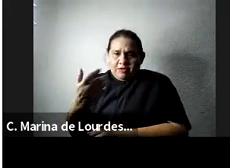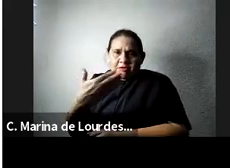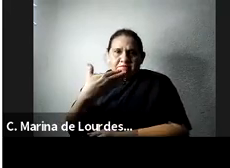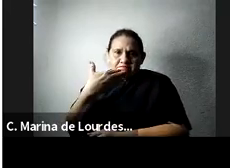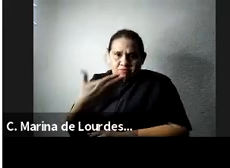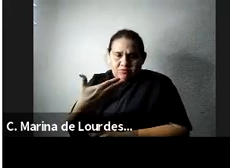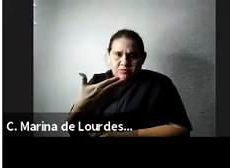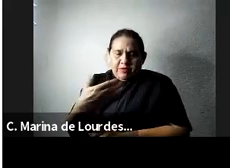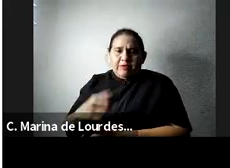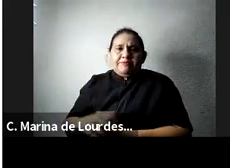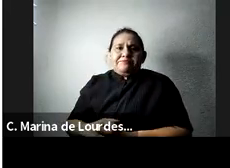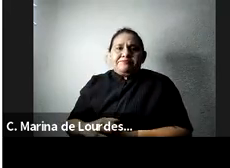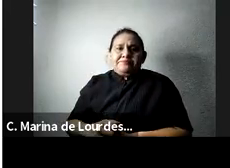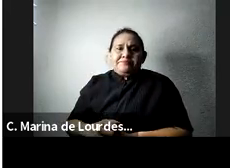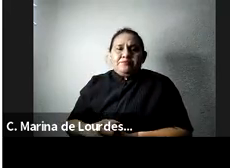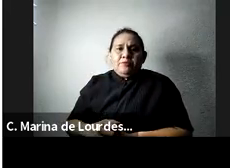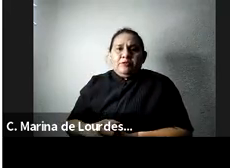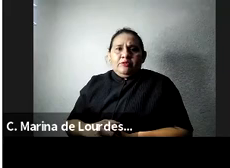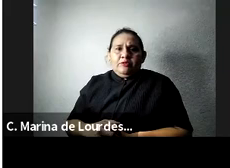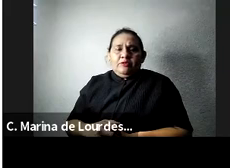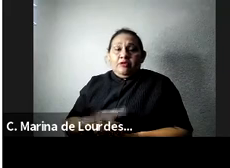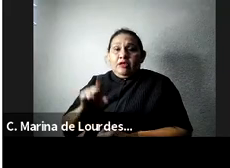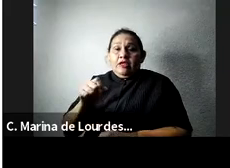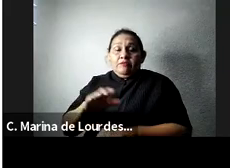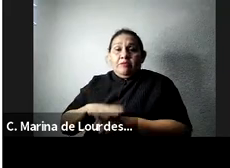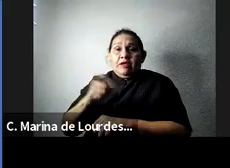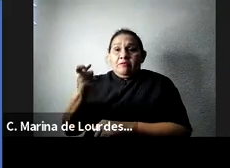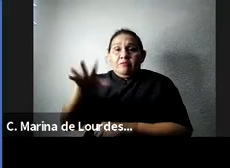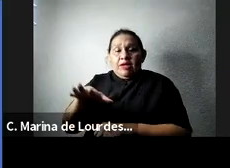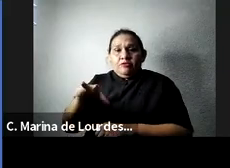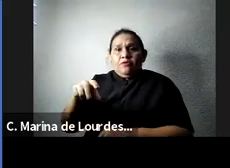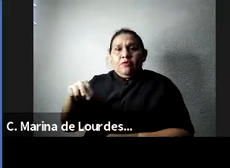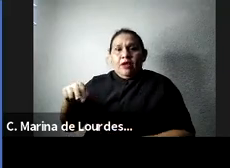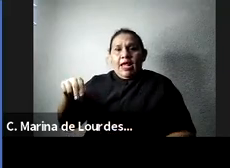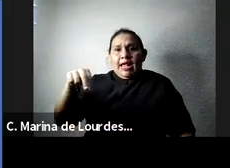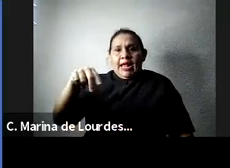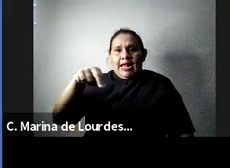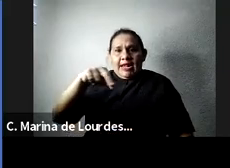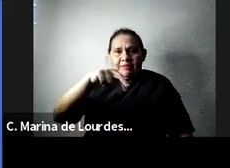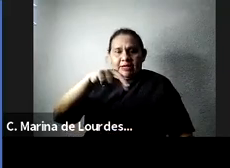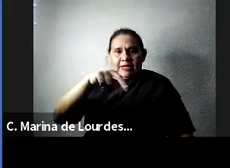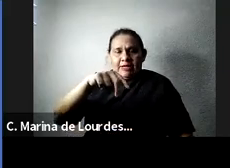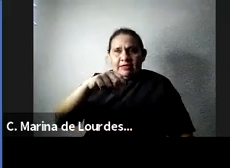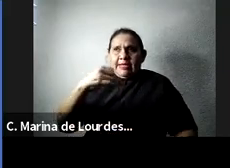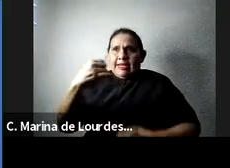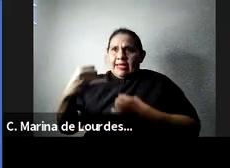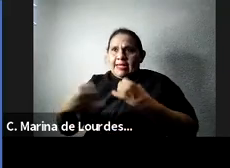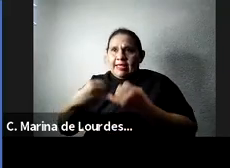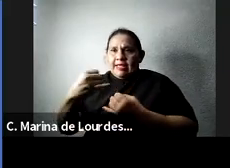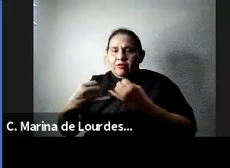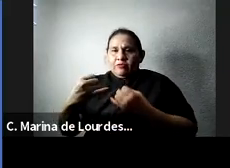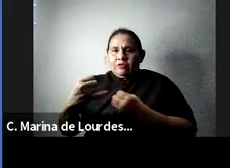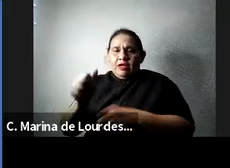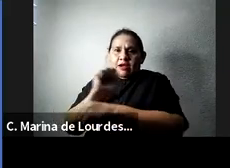La siguiente. De hecho, cuesta más barato caminar, ¿no? Que irnos en un